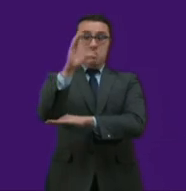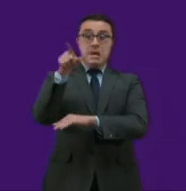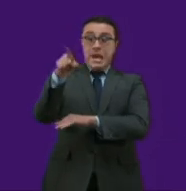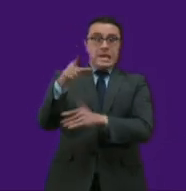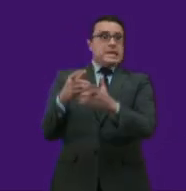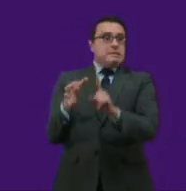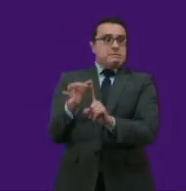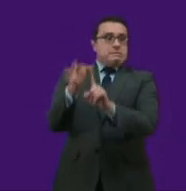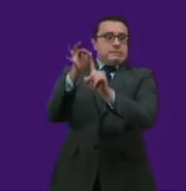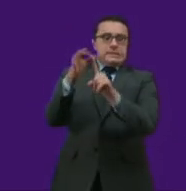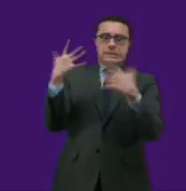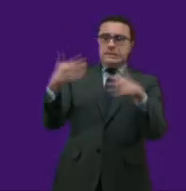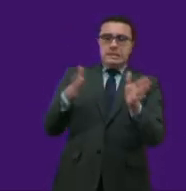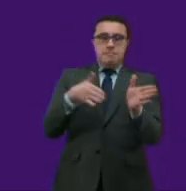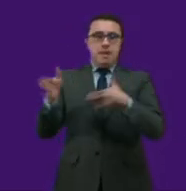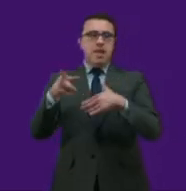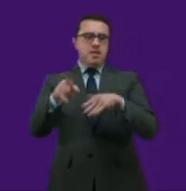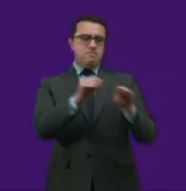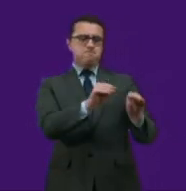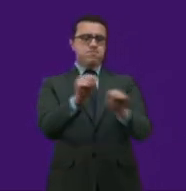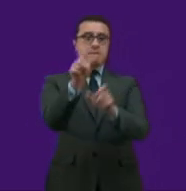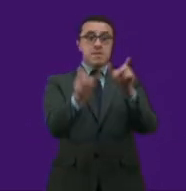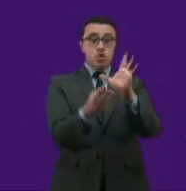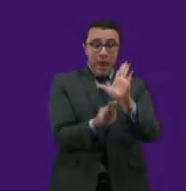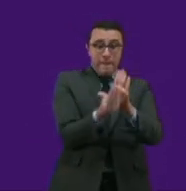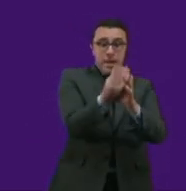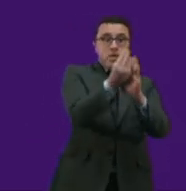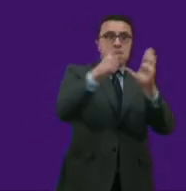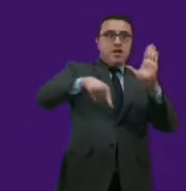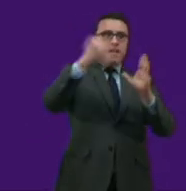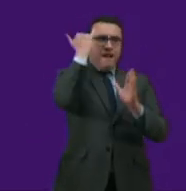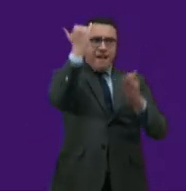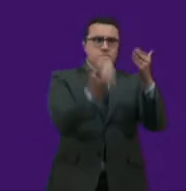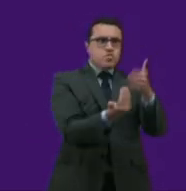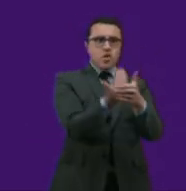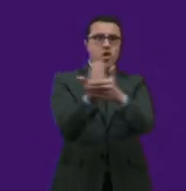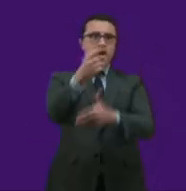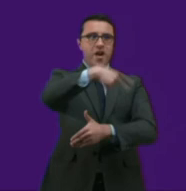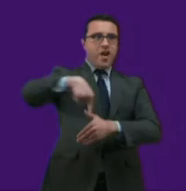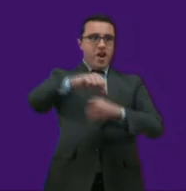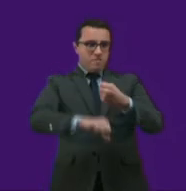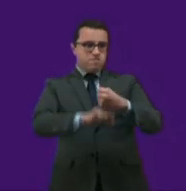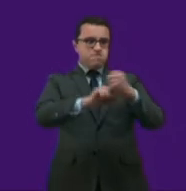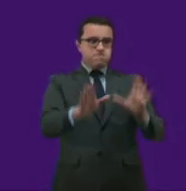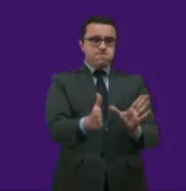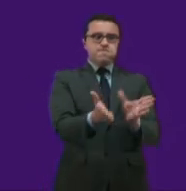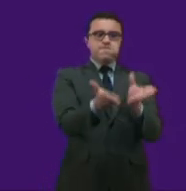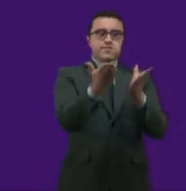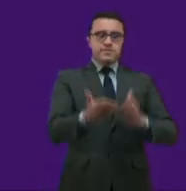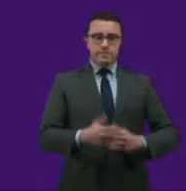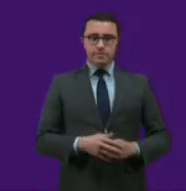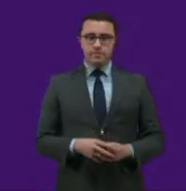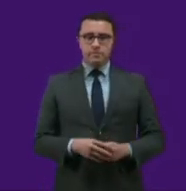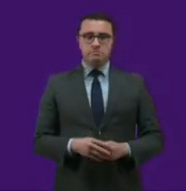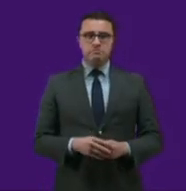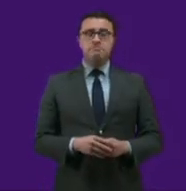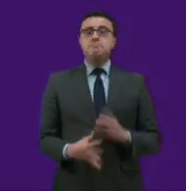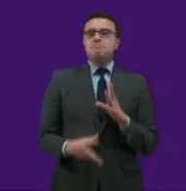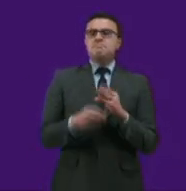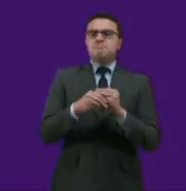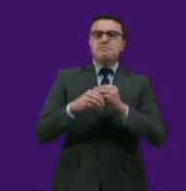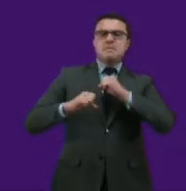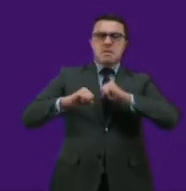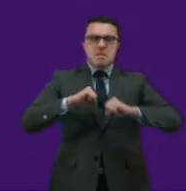incluso preparan a los emprendedores para llegar pues al punto de convertirse en emprendedores Endeavor. Además, trabajan de